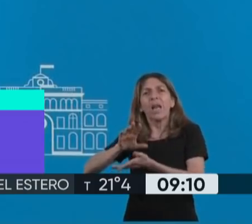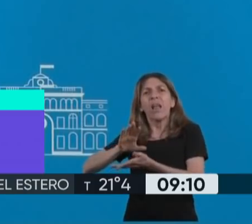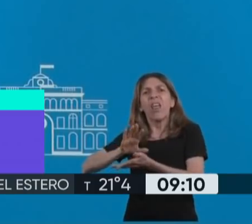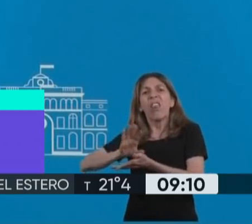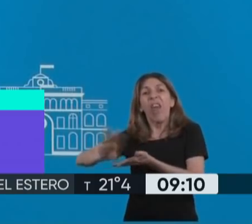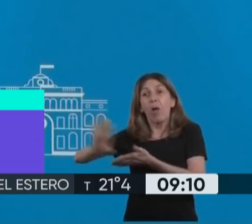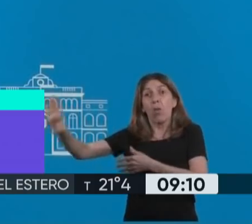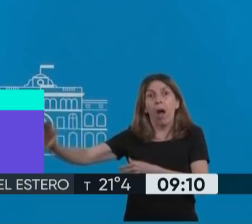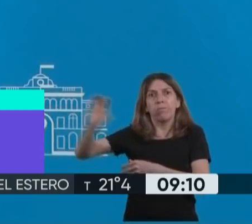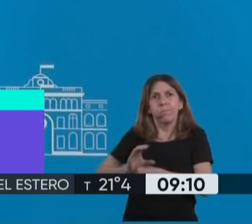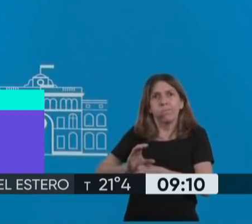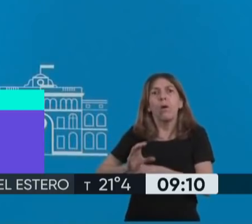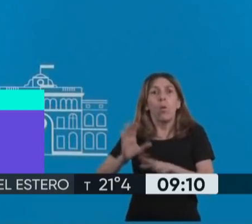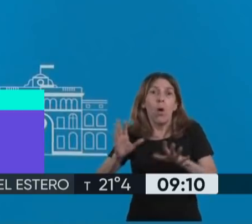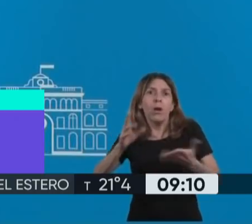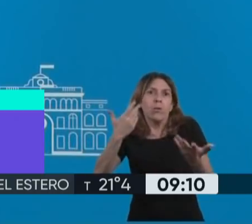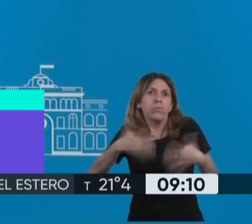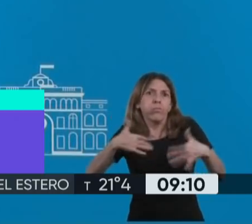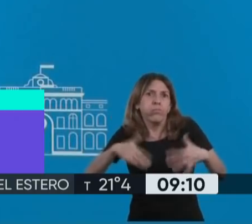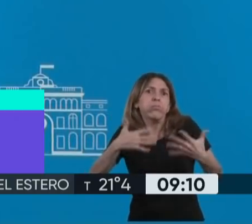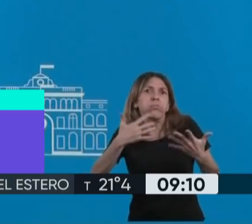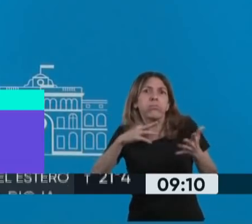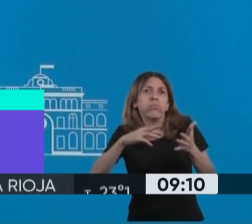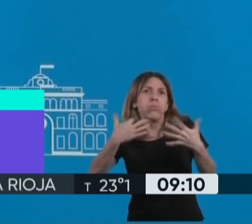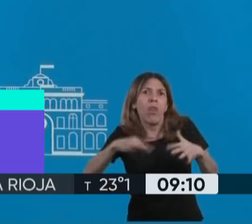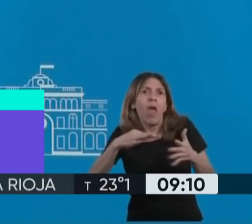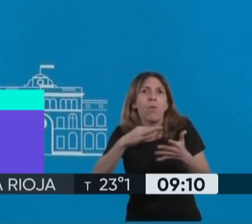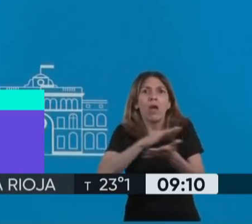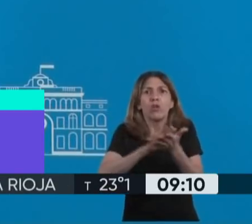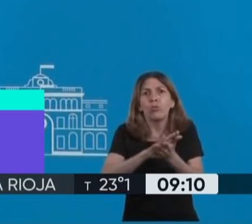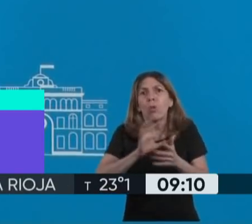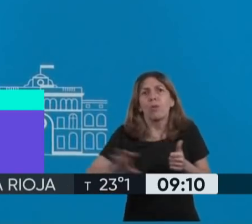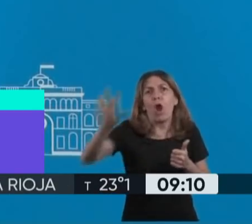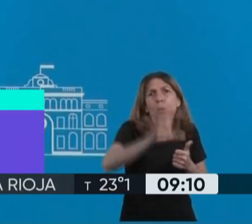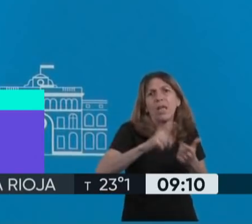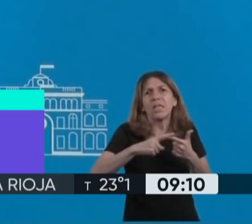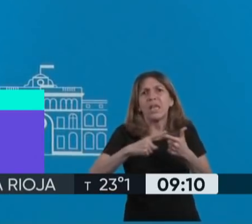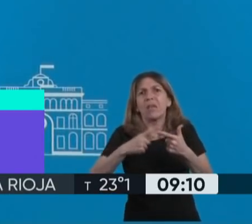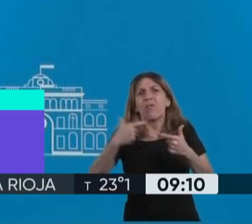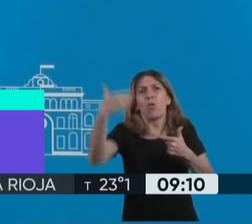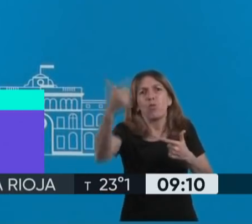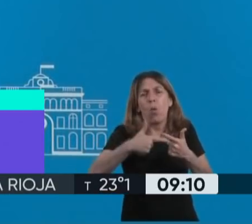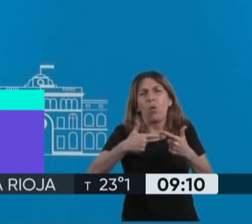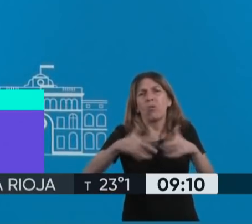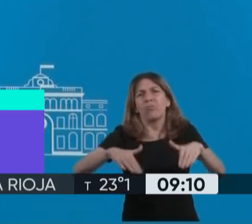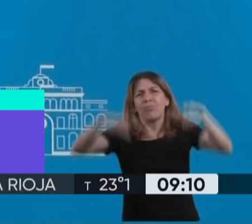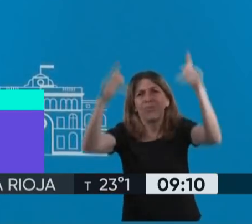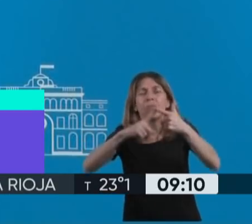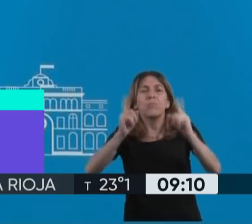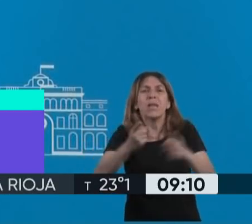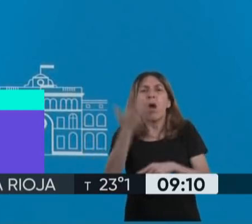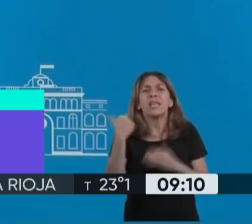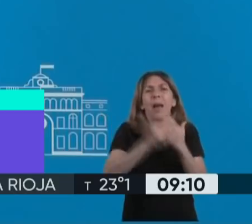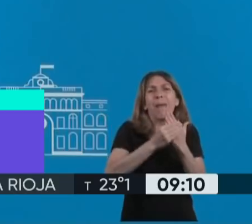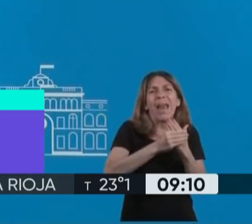Argentina como Estado-nación, a los estados provinciales y a varias generaciones de argentinos. Como explicó ayer el ministro y explicó ayer el presidente,